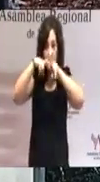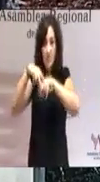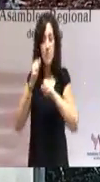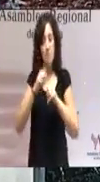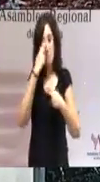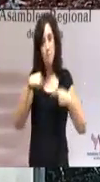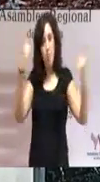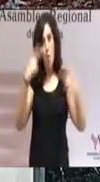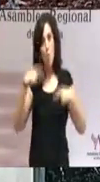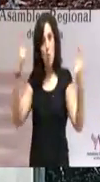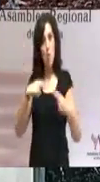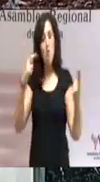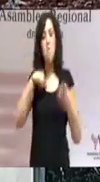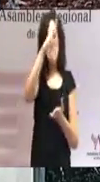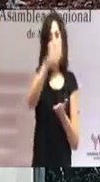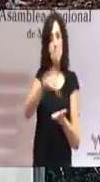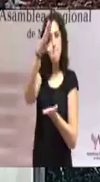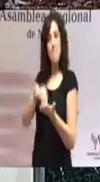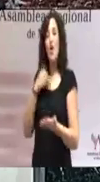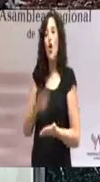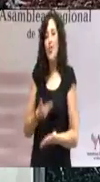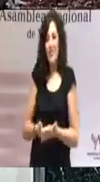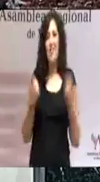circulación y que tienen